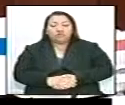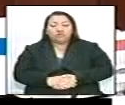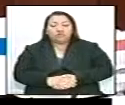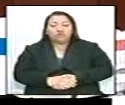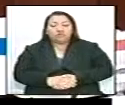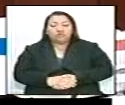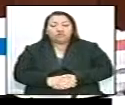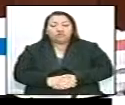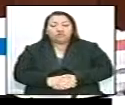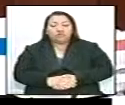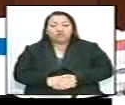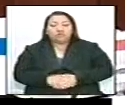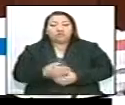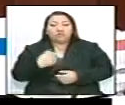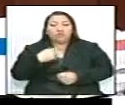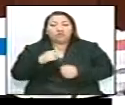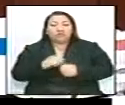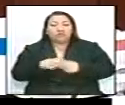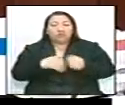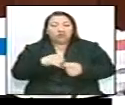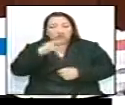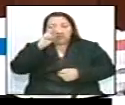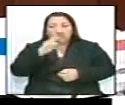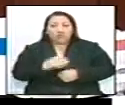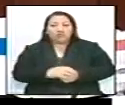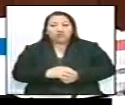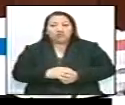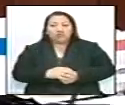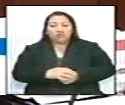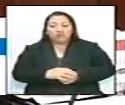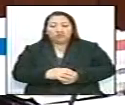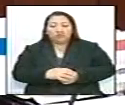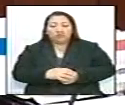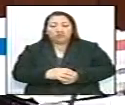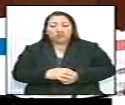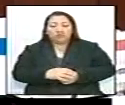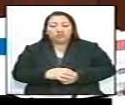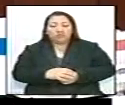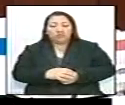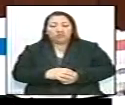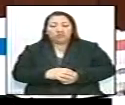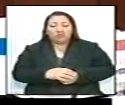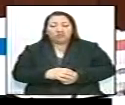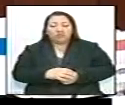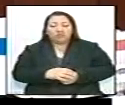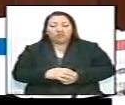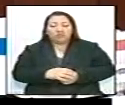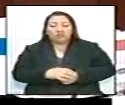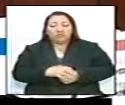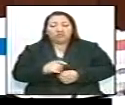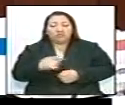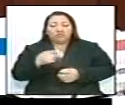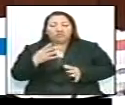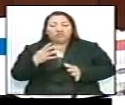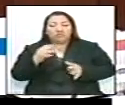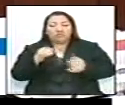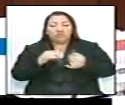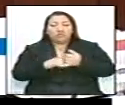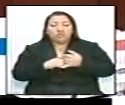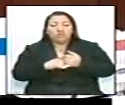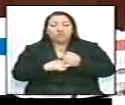recuerdo, y le hago recuerdo a todo el Perú, el 19 de septiembre del